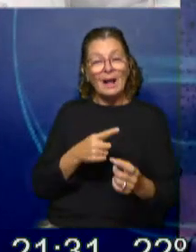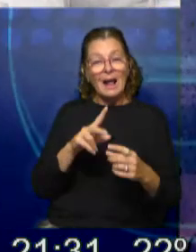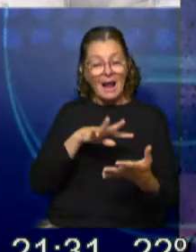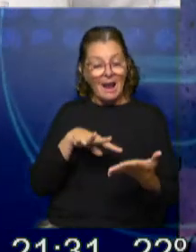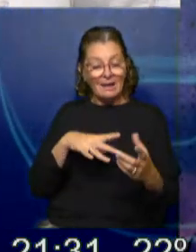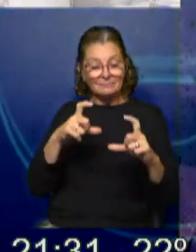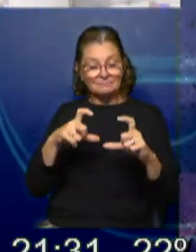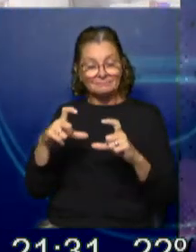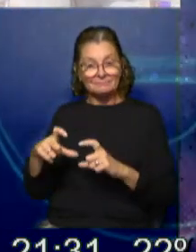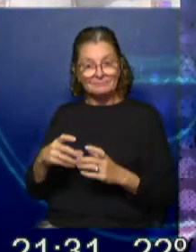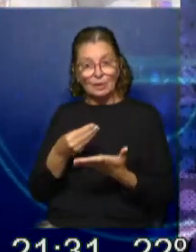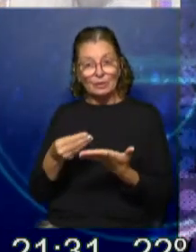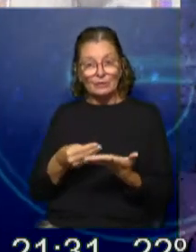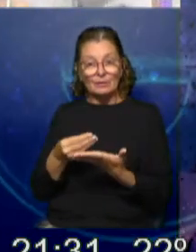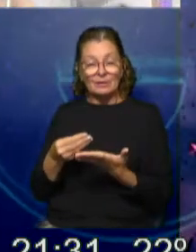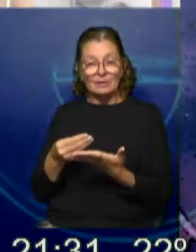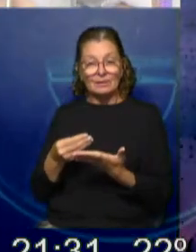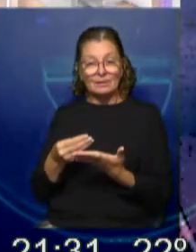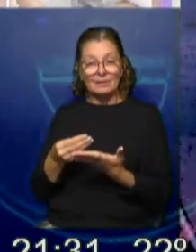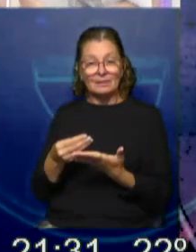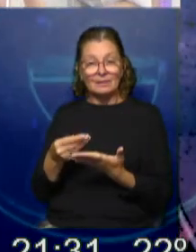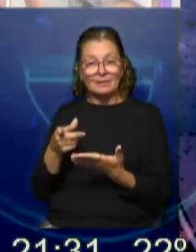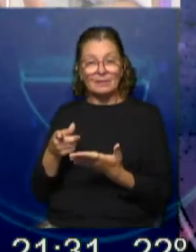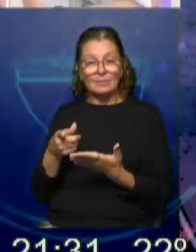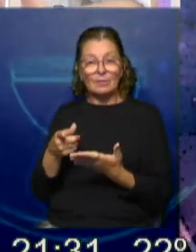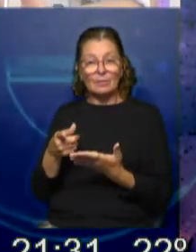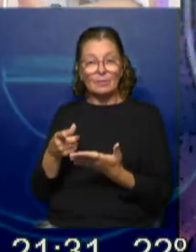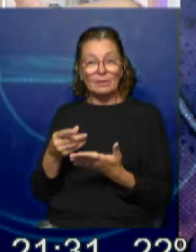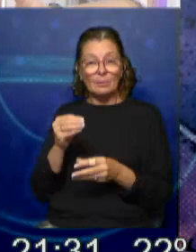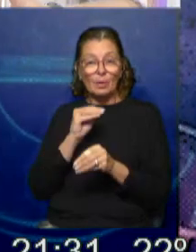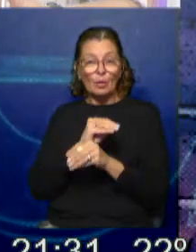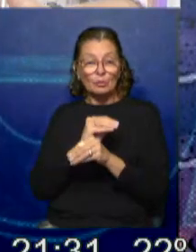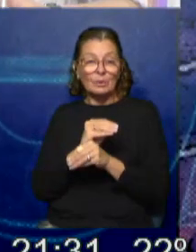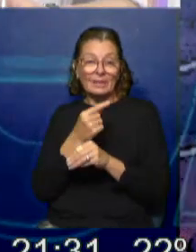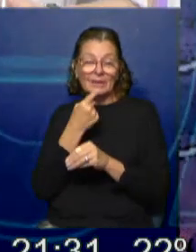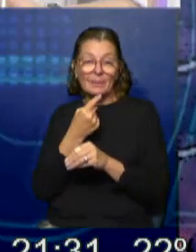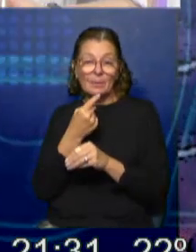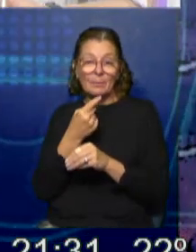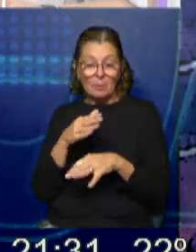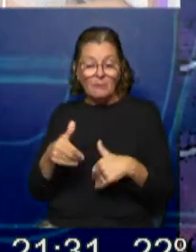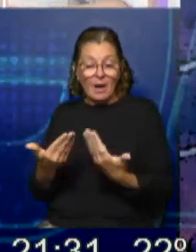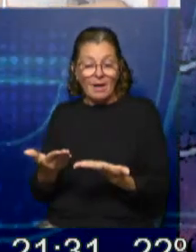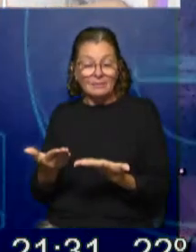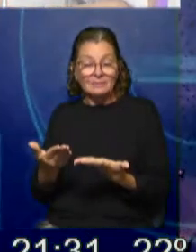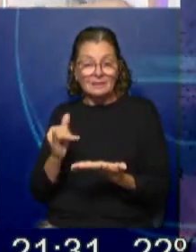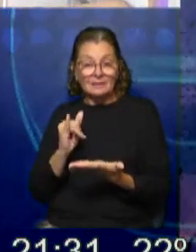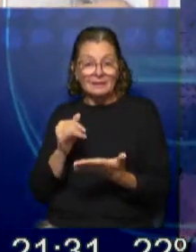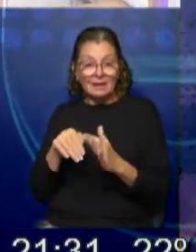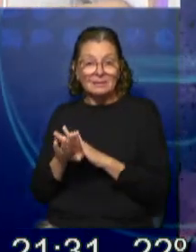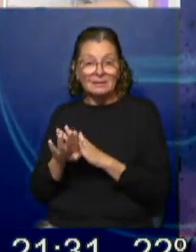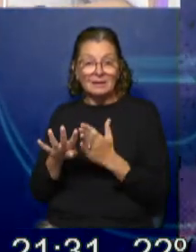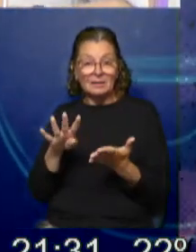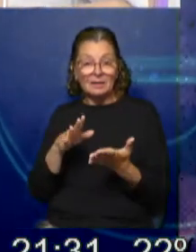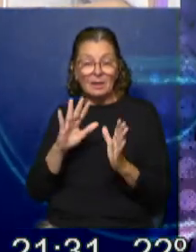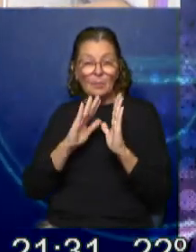gráfica, que no está dentro de su consumo cultural, digamos, se anime a adentrarse en